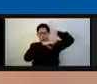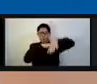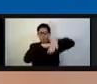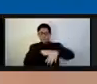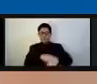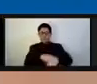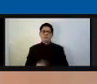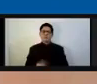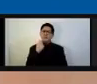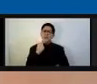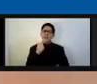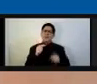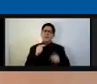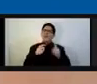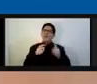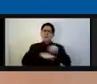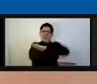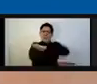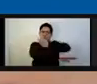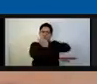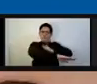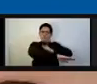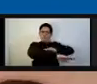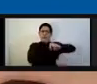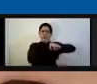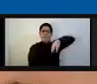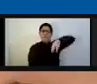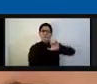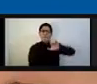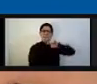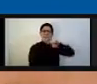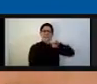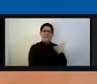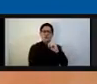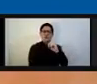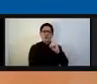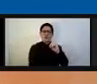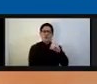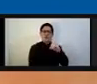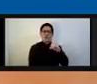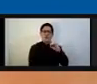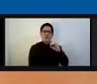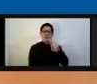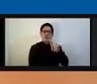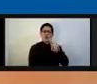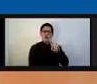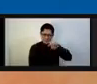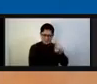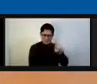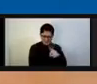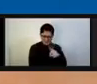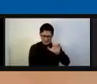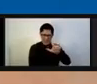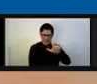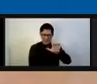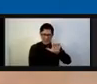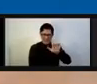puede explicar qué son y cómo interactúan con estos volcanes y estas cámaras magmáticas?